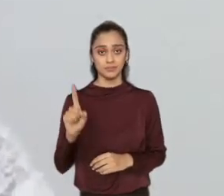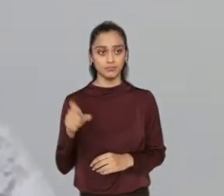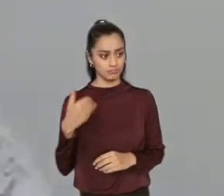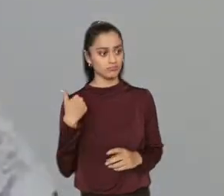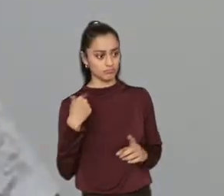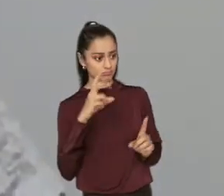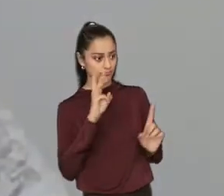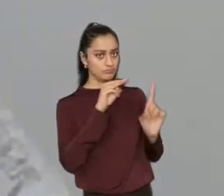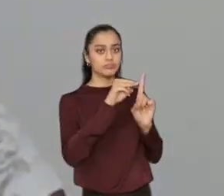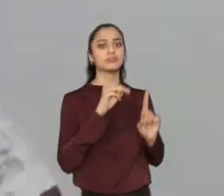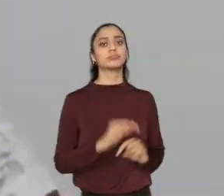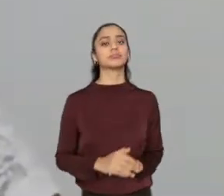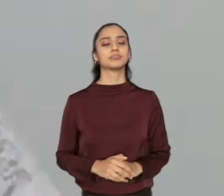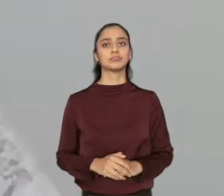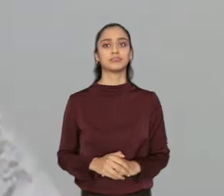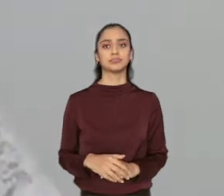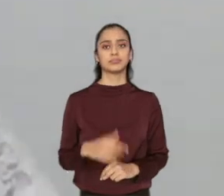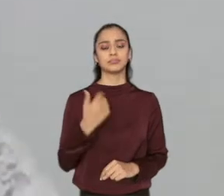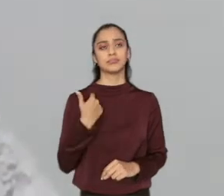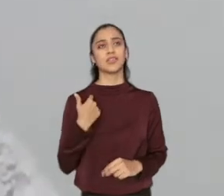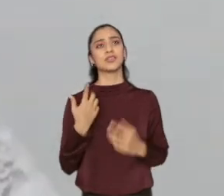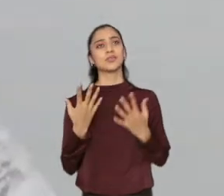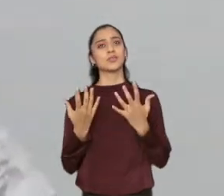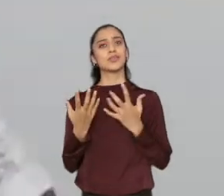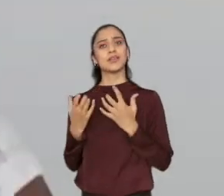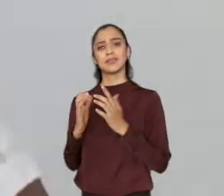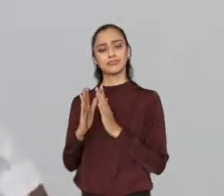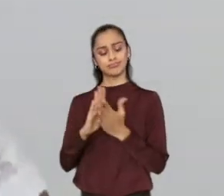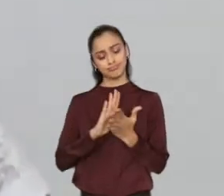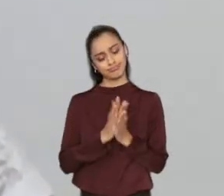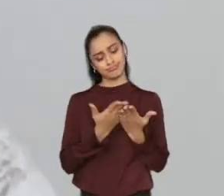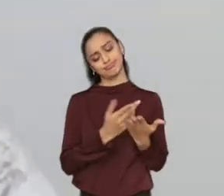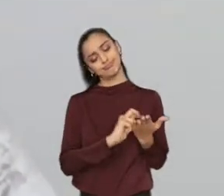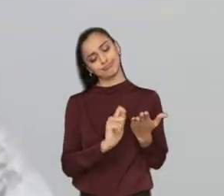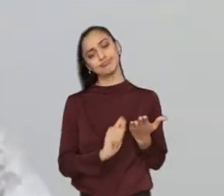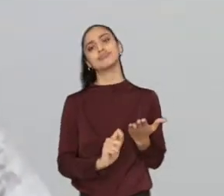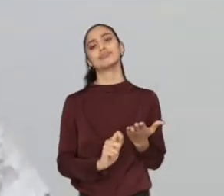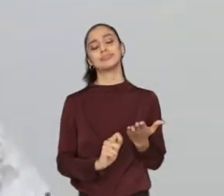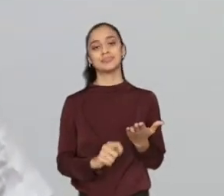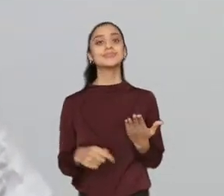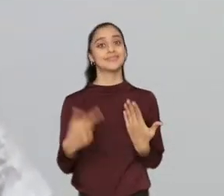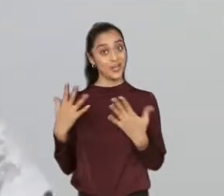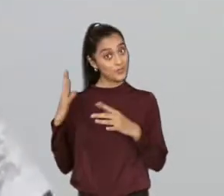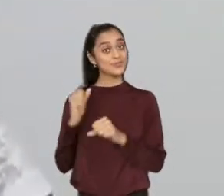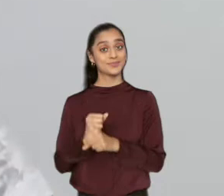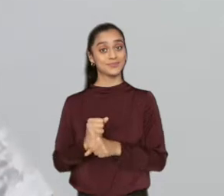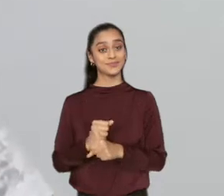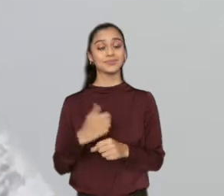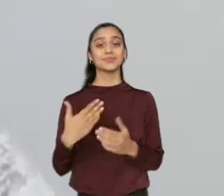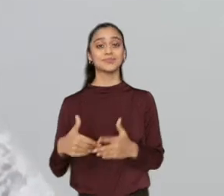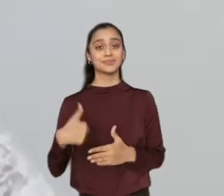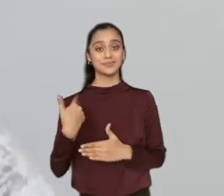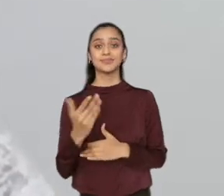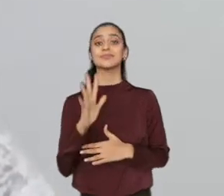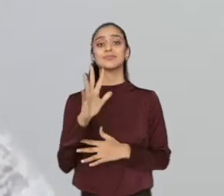tener metas, yo deseaba escribir un libro. Y lo escribí. Después